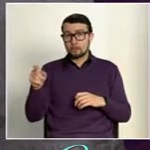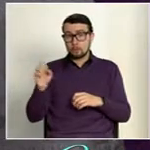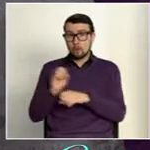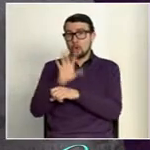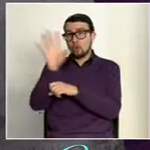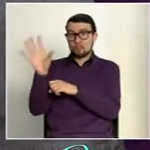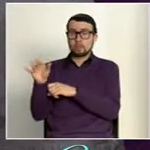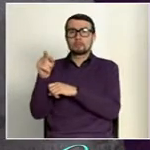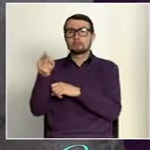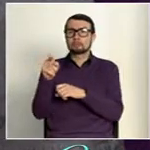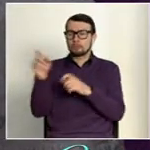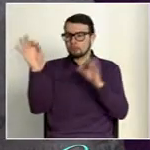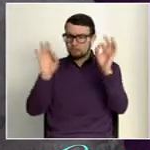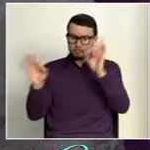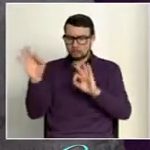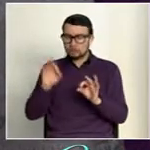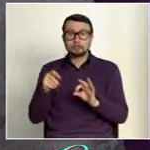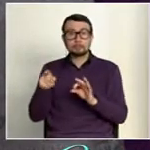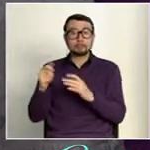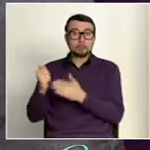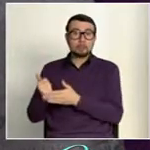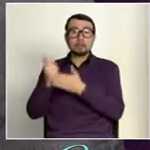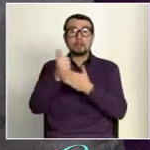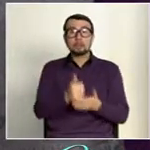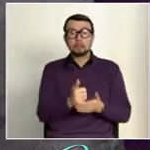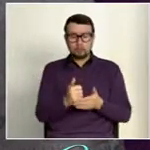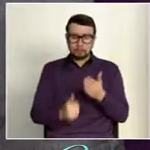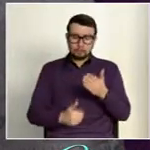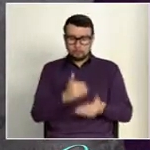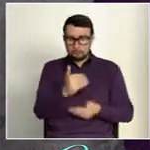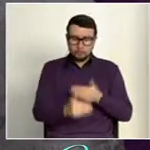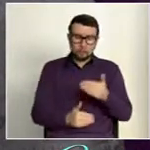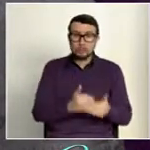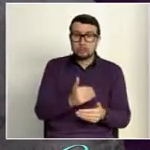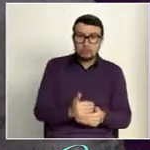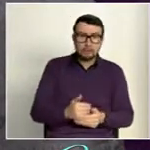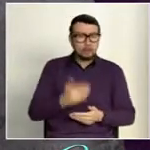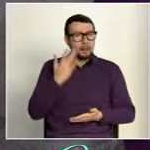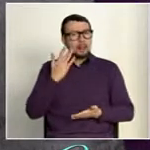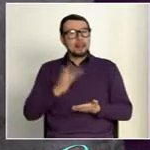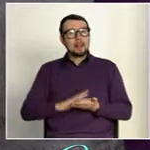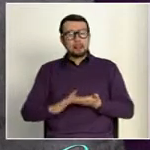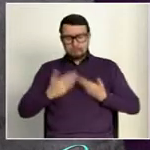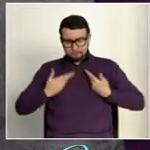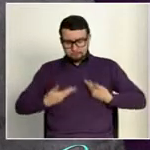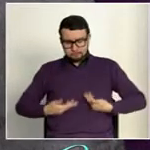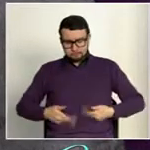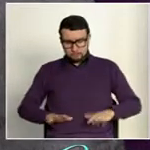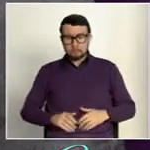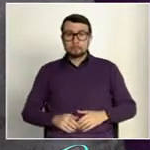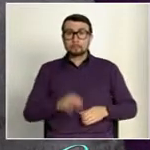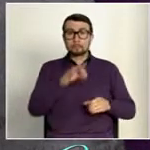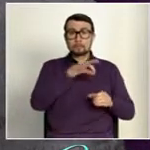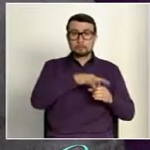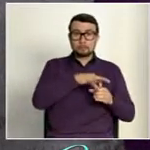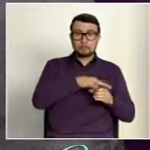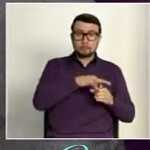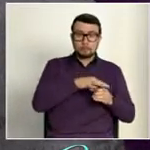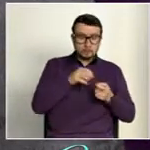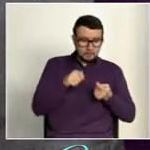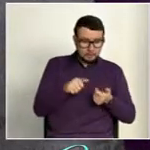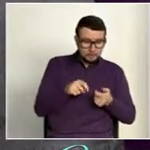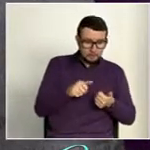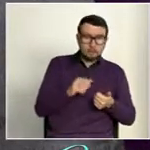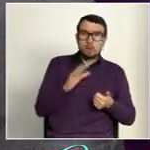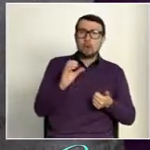que ayudan al proceso de desintoxicación, y hablamos de tomar un té de cocción de semillas de